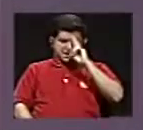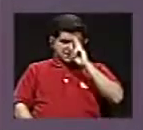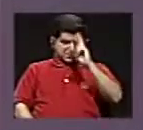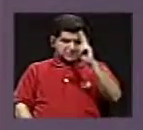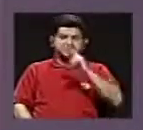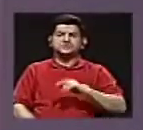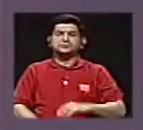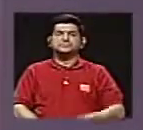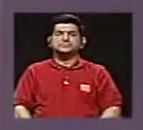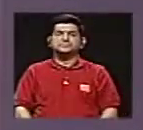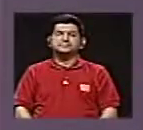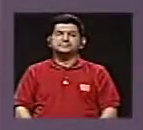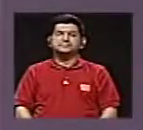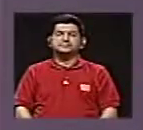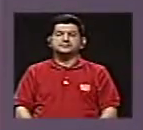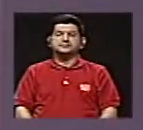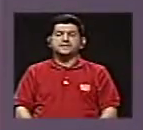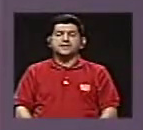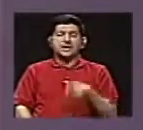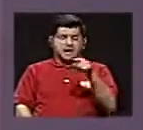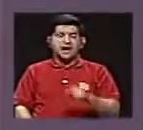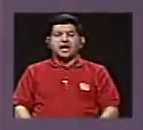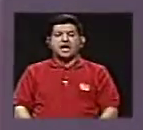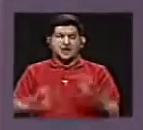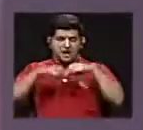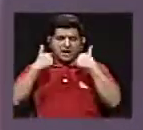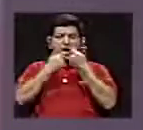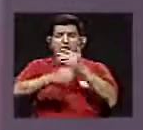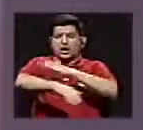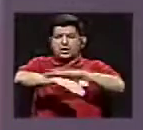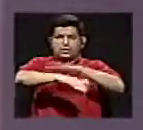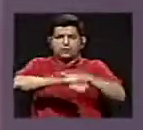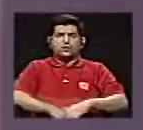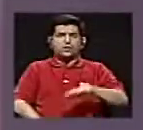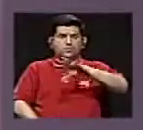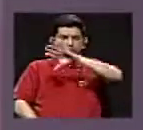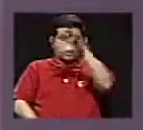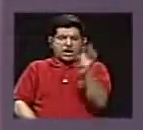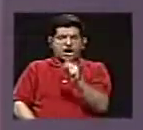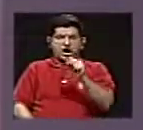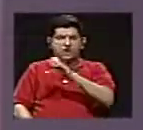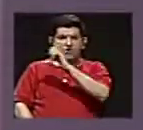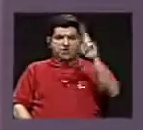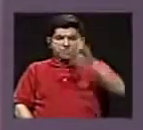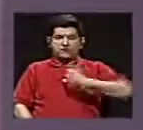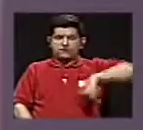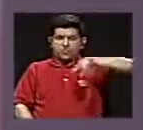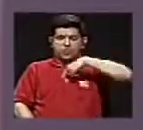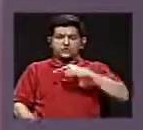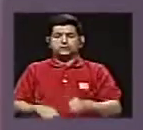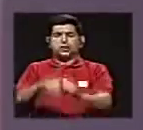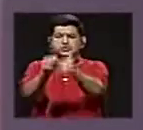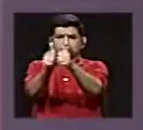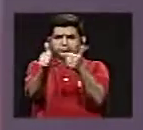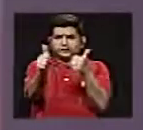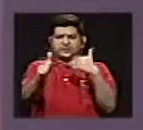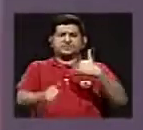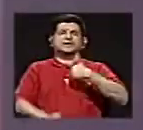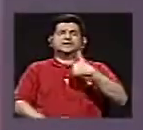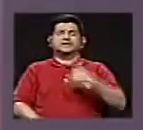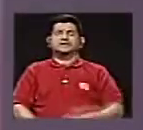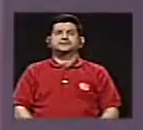todavía la etnia afrocostarricense. Con base a esto yo siento que estamos en